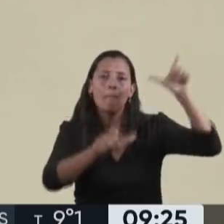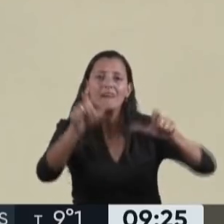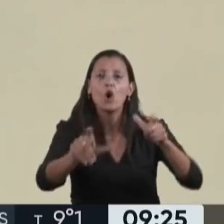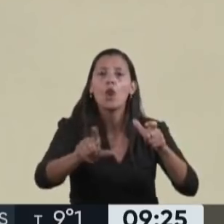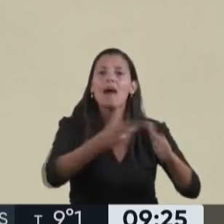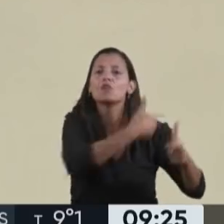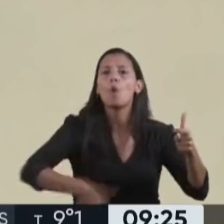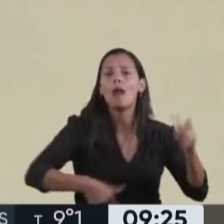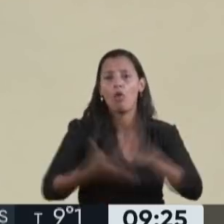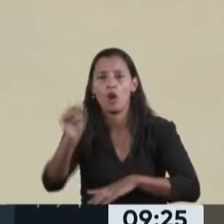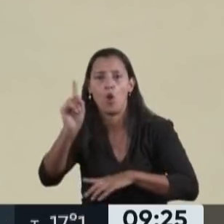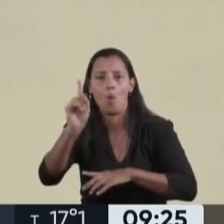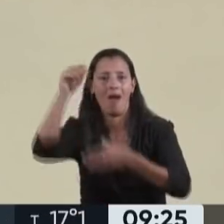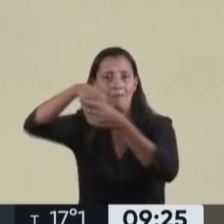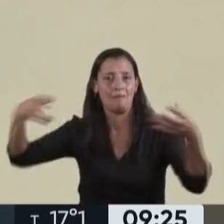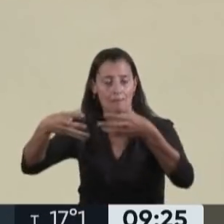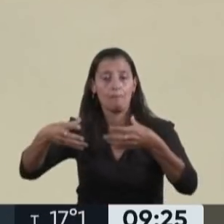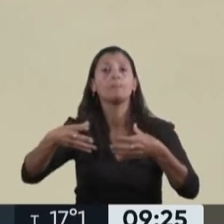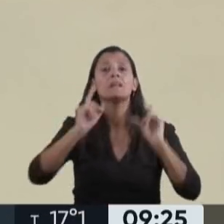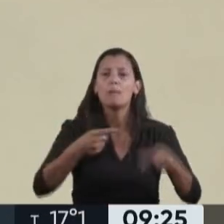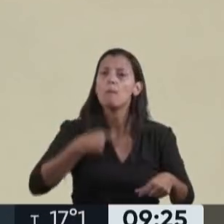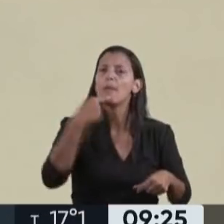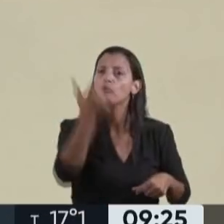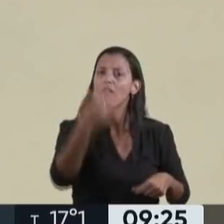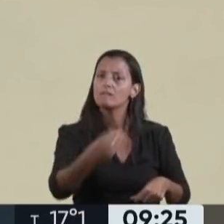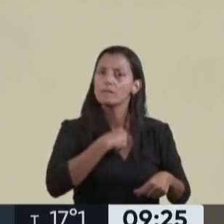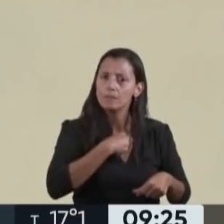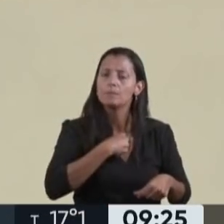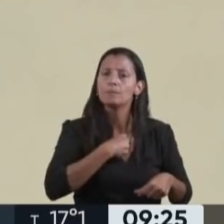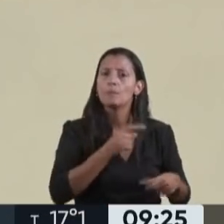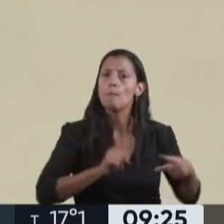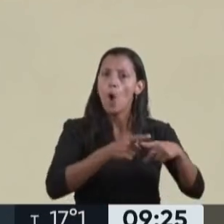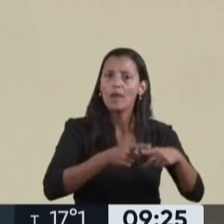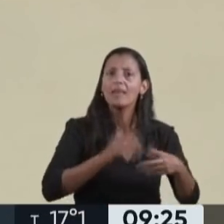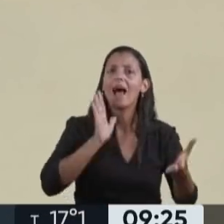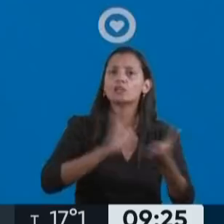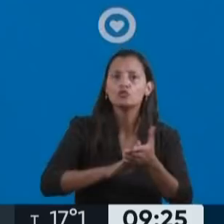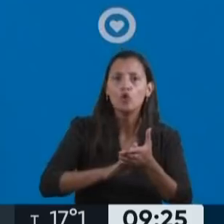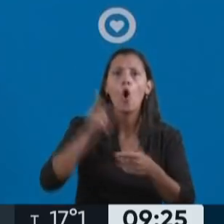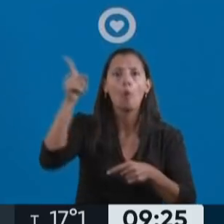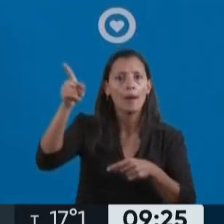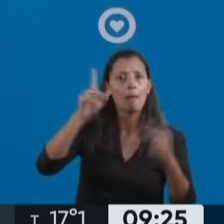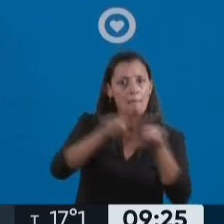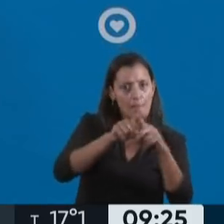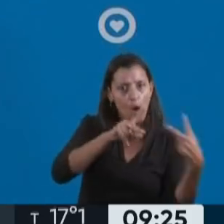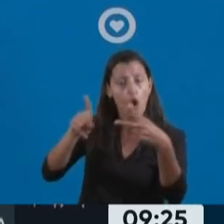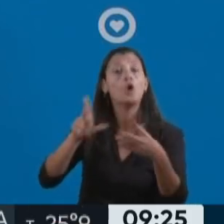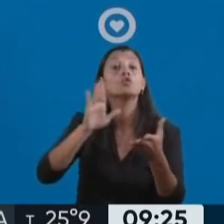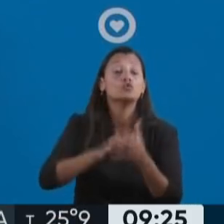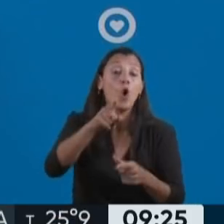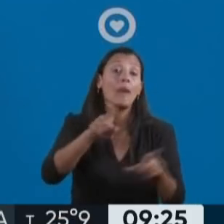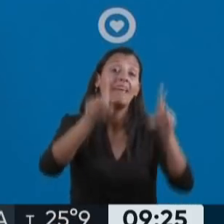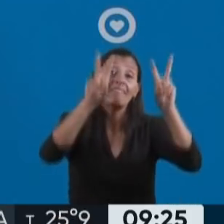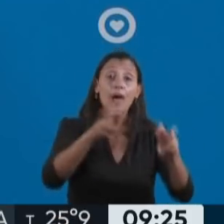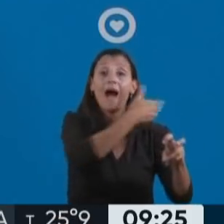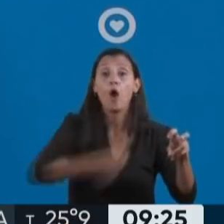lado, quería saber si hay voluntad política a la iniciativa de China de la franja y la ruta de la seda. Con respecto a los gobernadores,